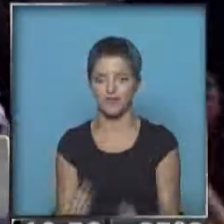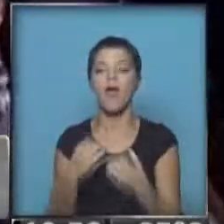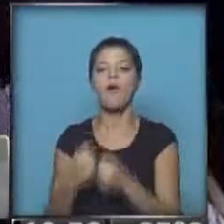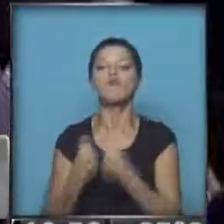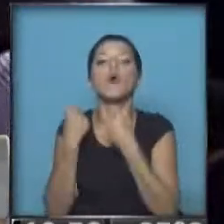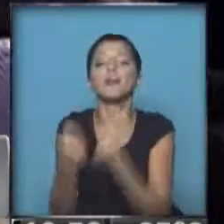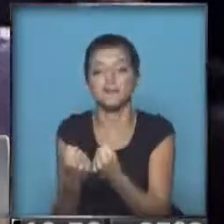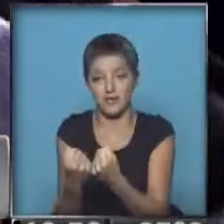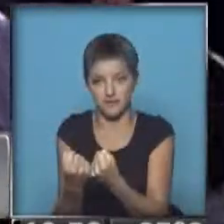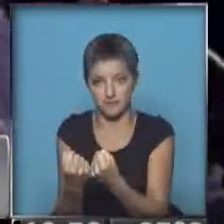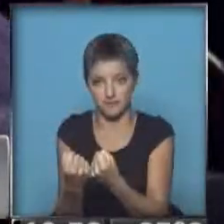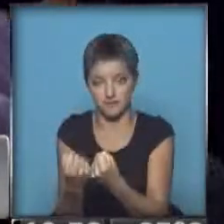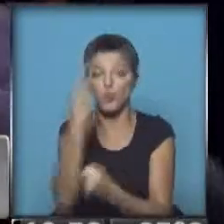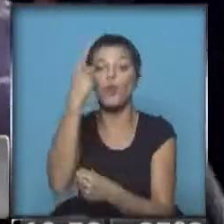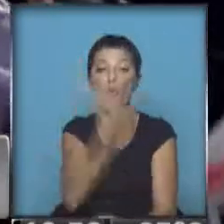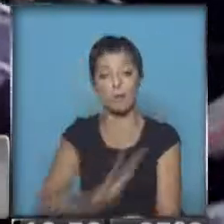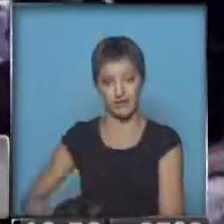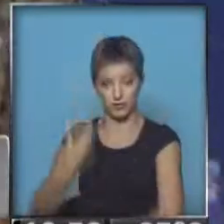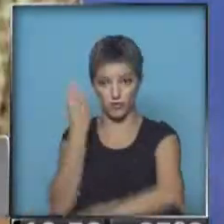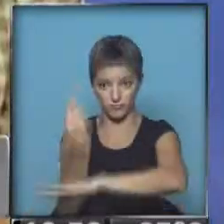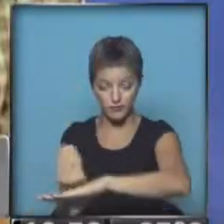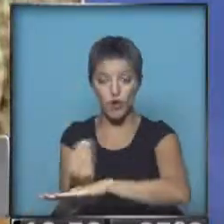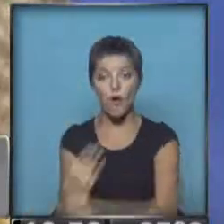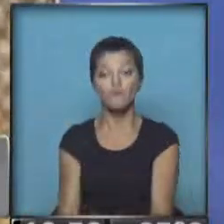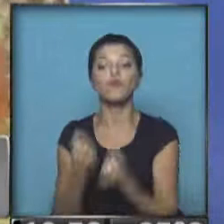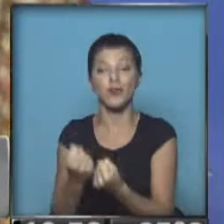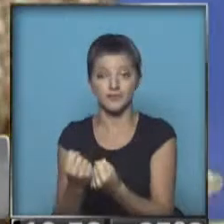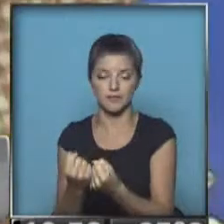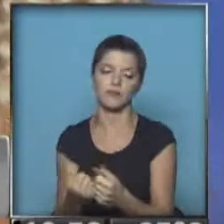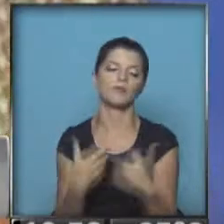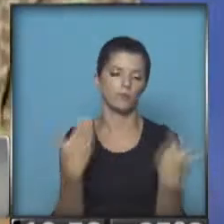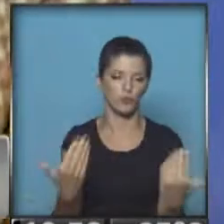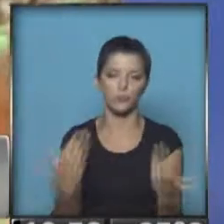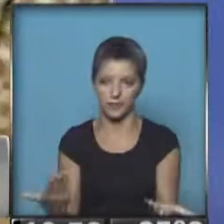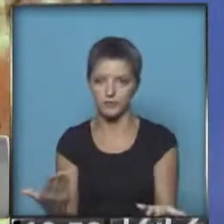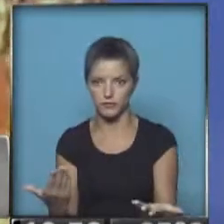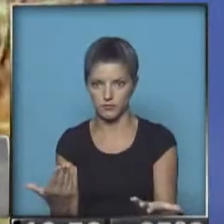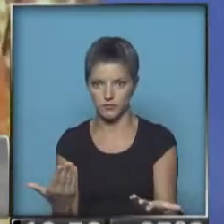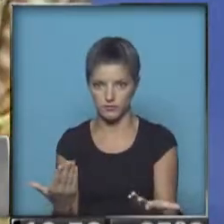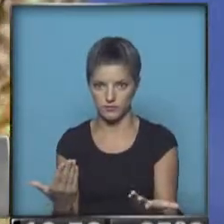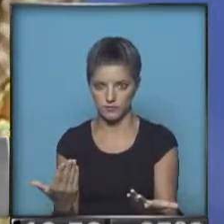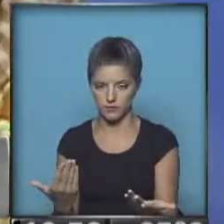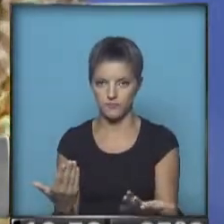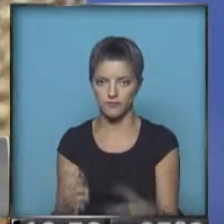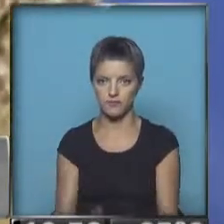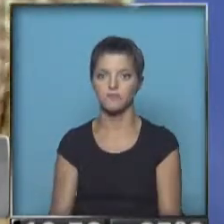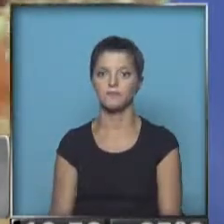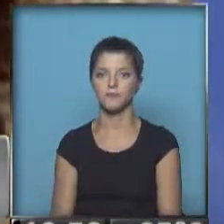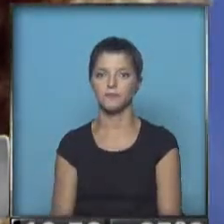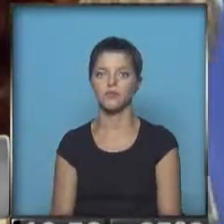fuerza de un gobierno, por supuesto que la fortaleza la da